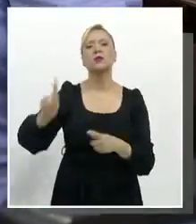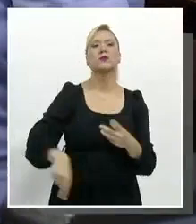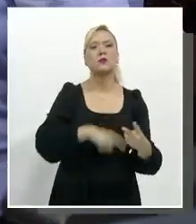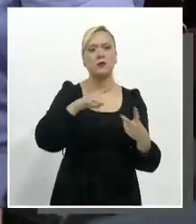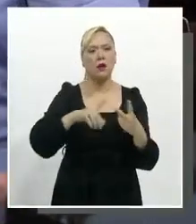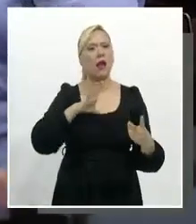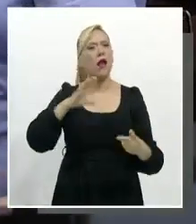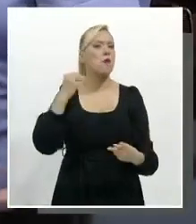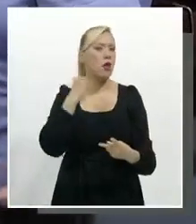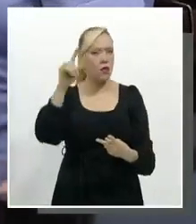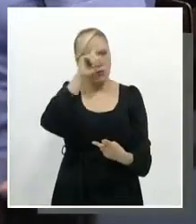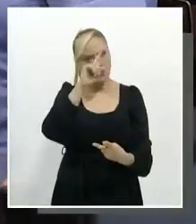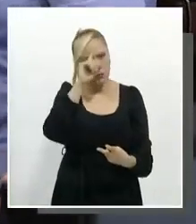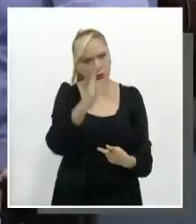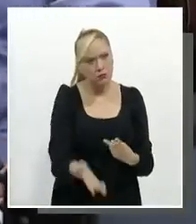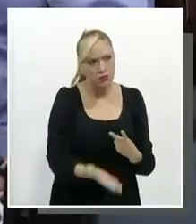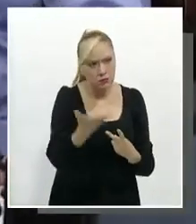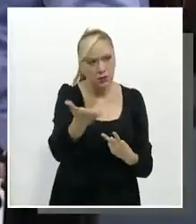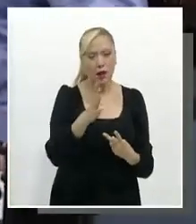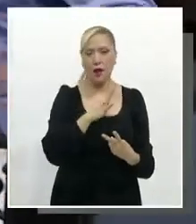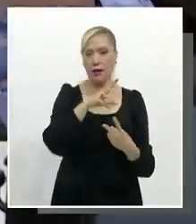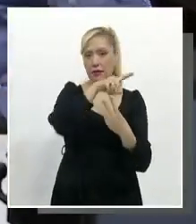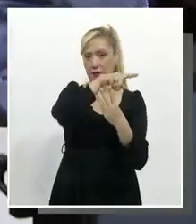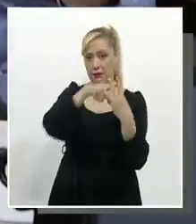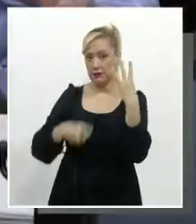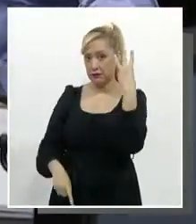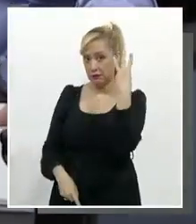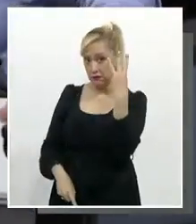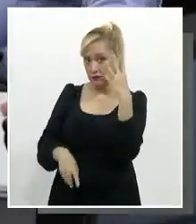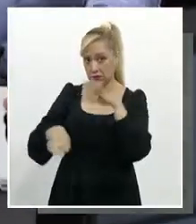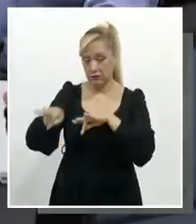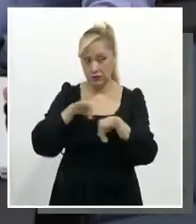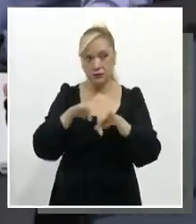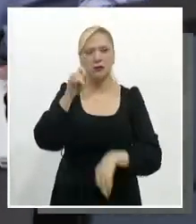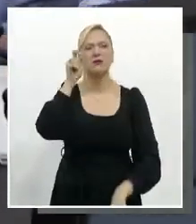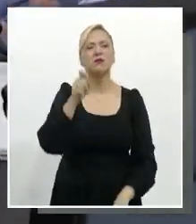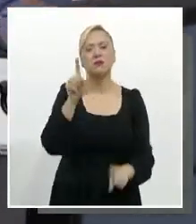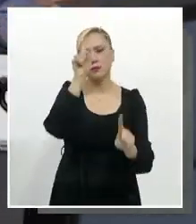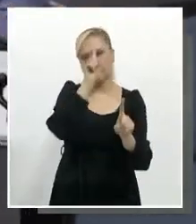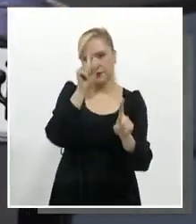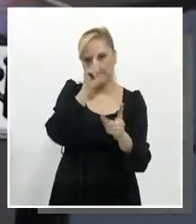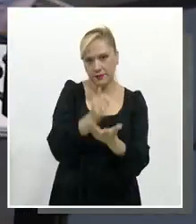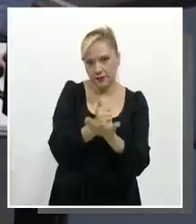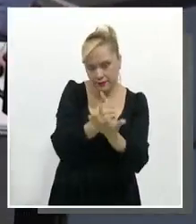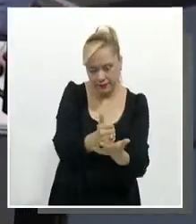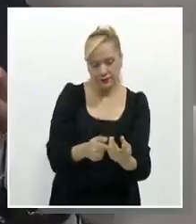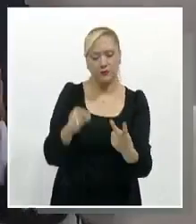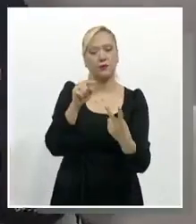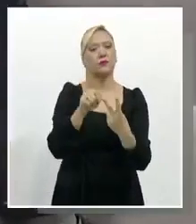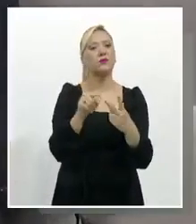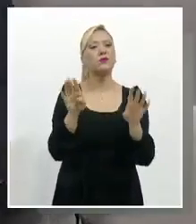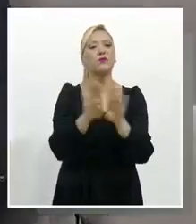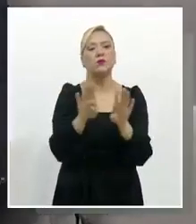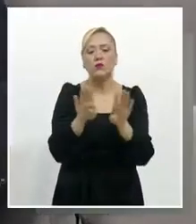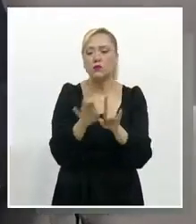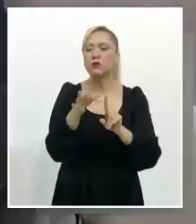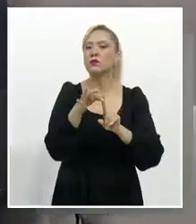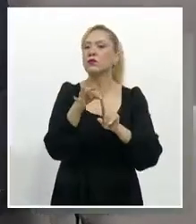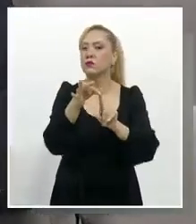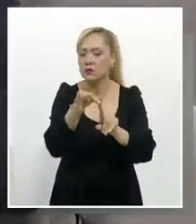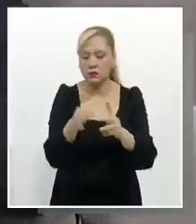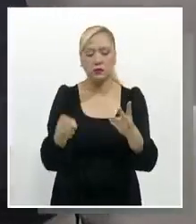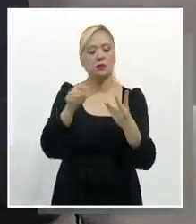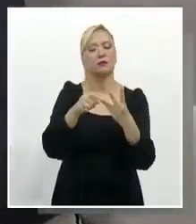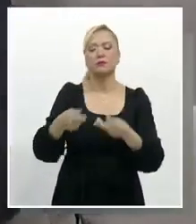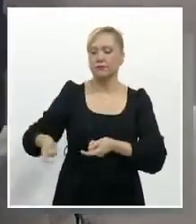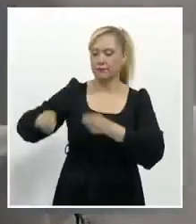jurídica que se despliega en tres grandes funciones o tareas: la orientación, la asesoría y la